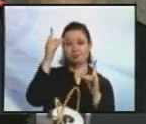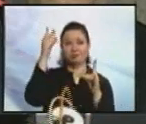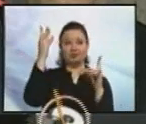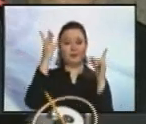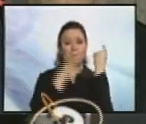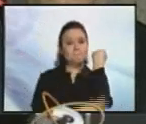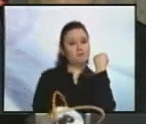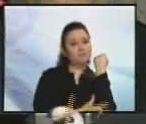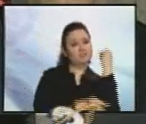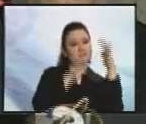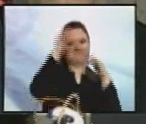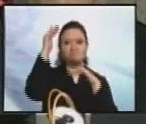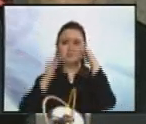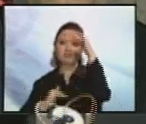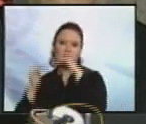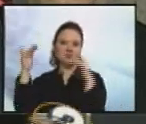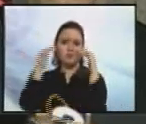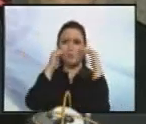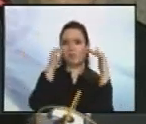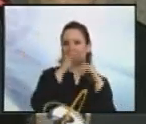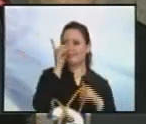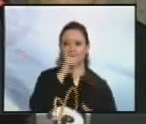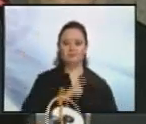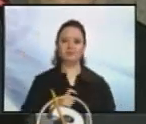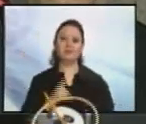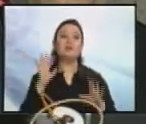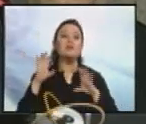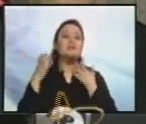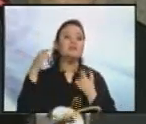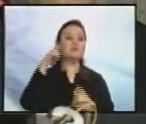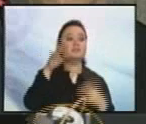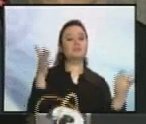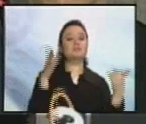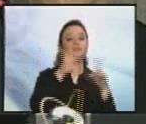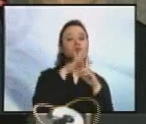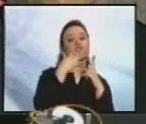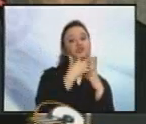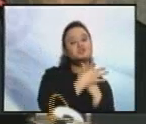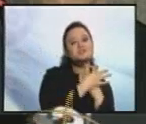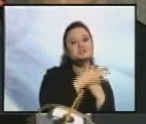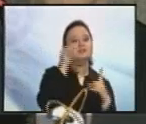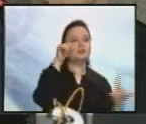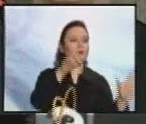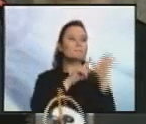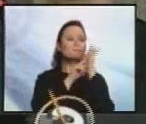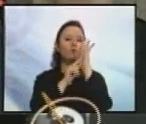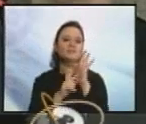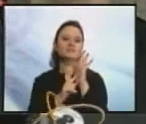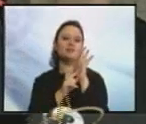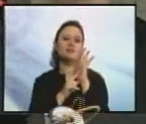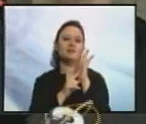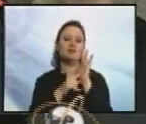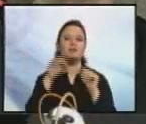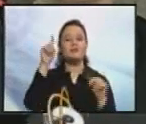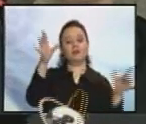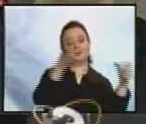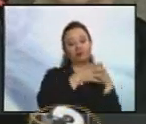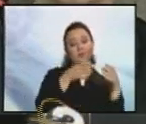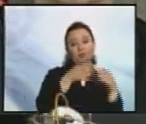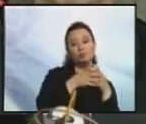y desigualdad. Esas condiciones se reflejan entre